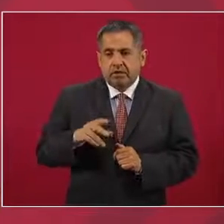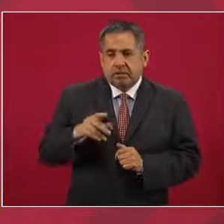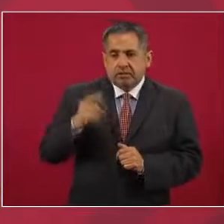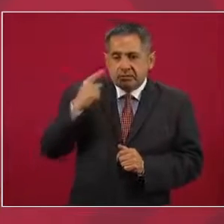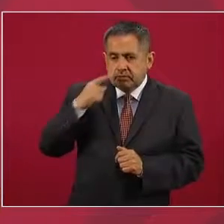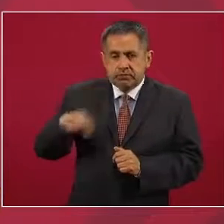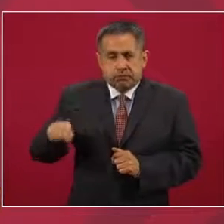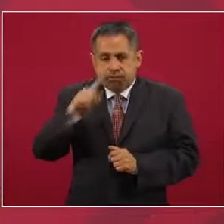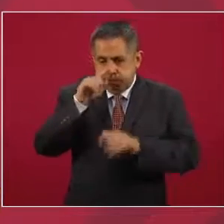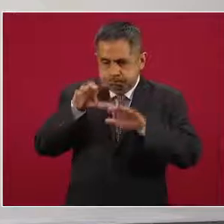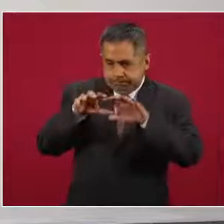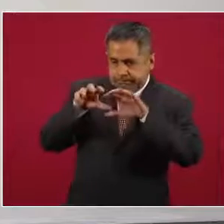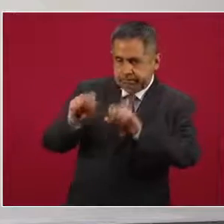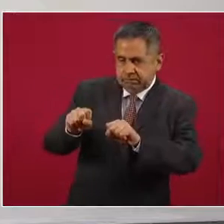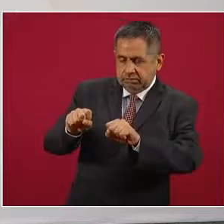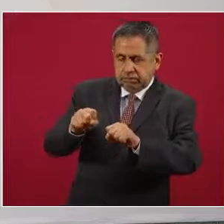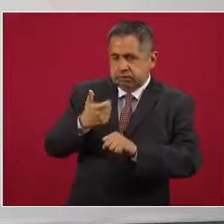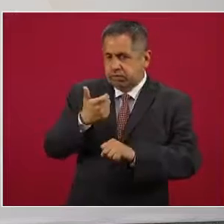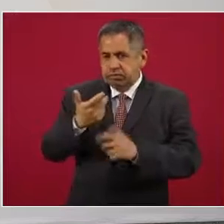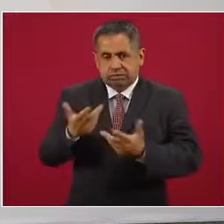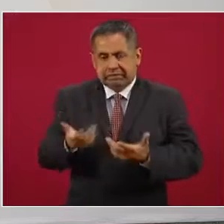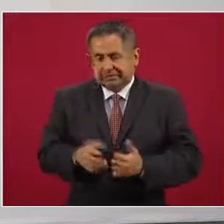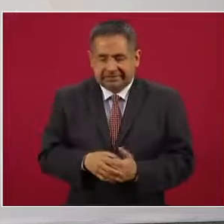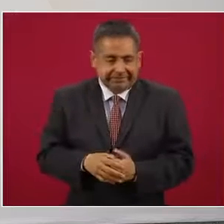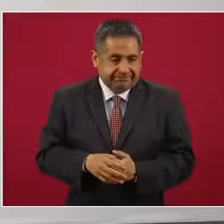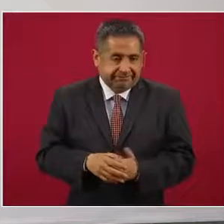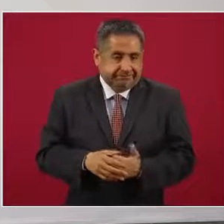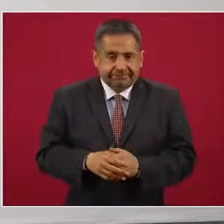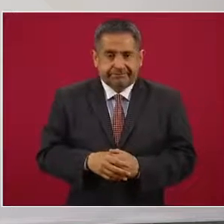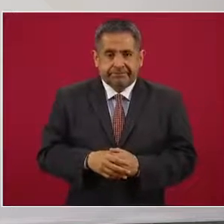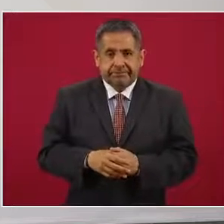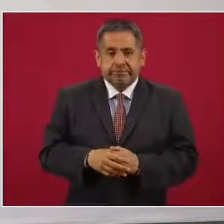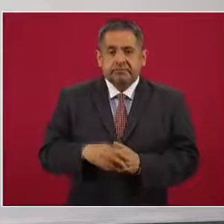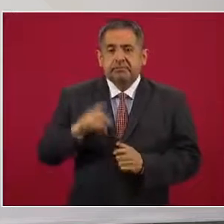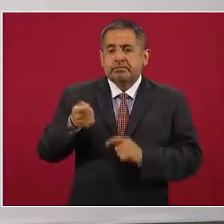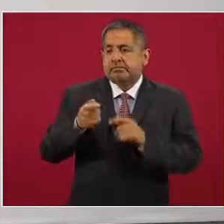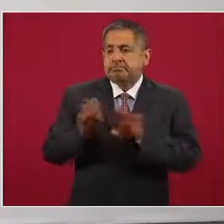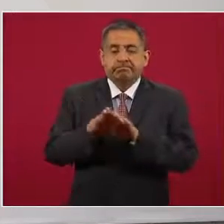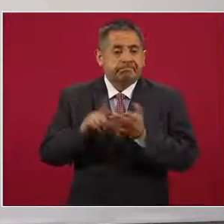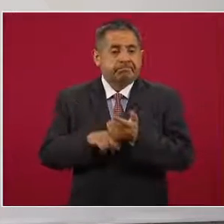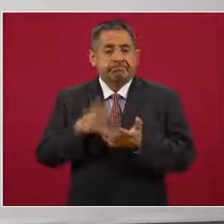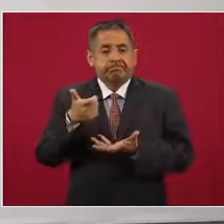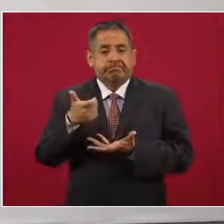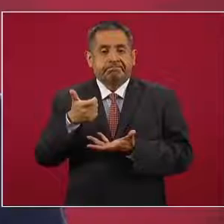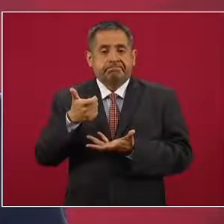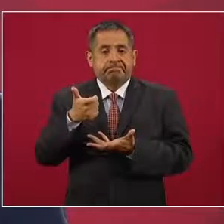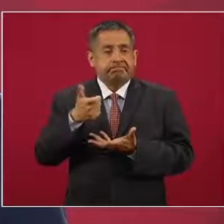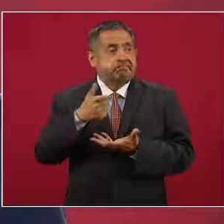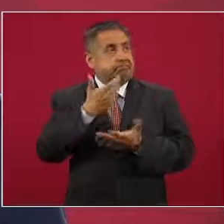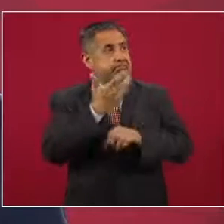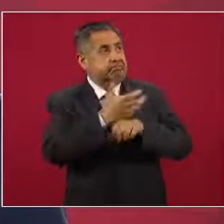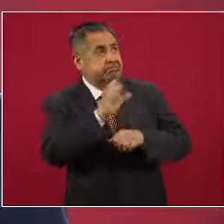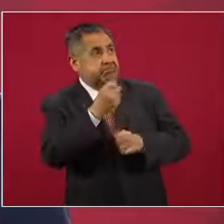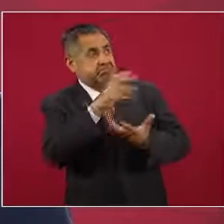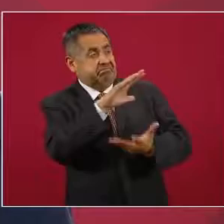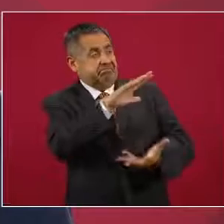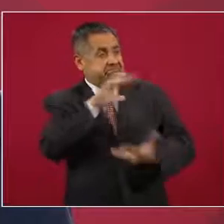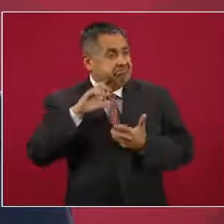alcanzamos a el monto de las remesas.